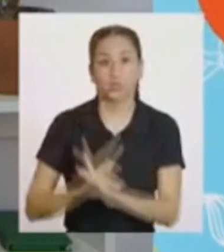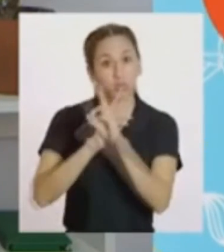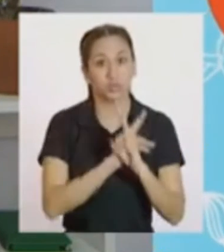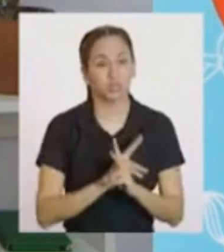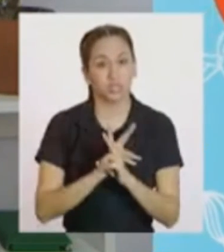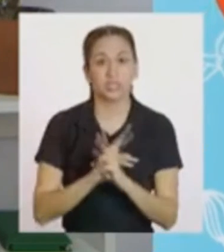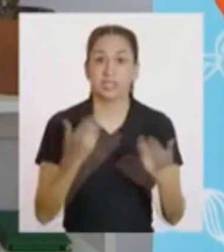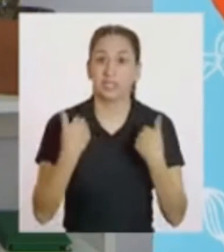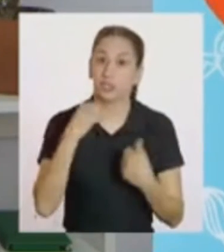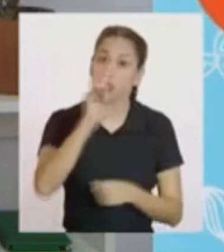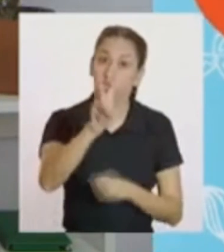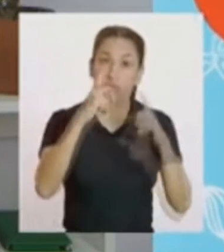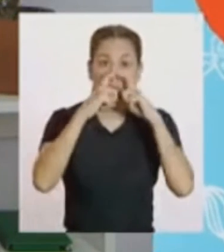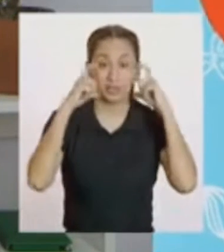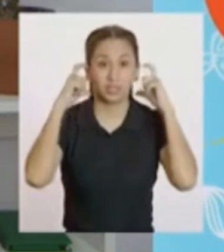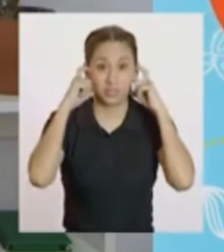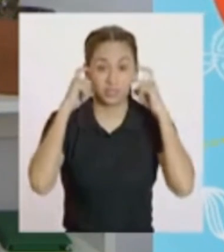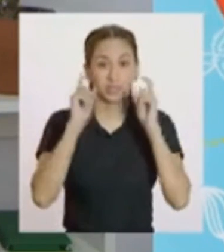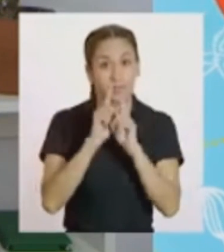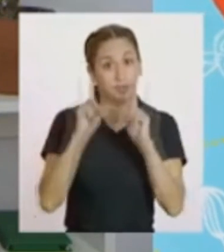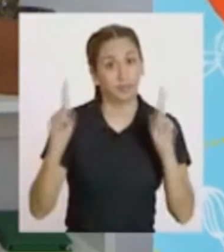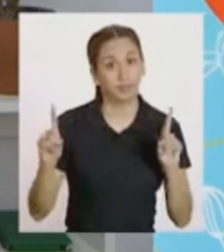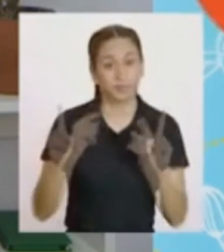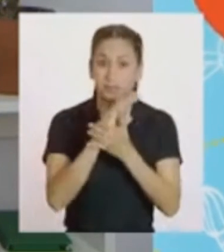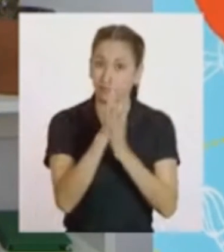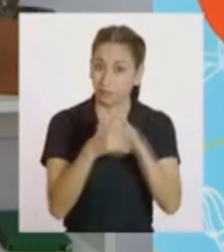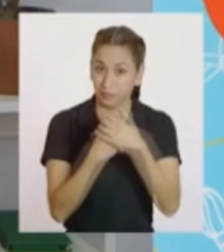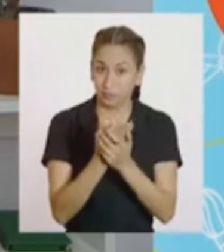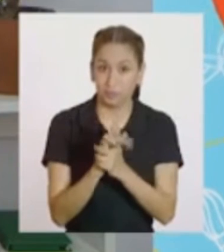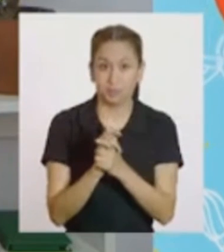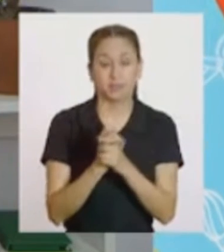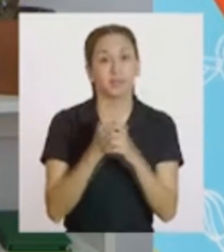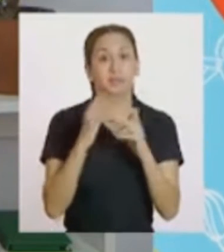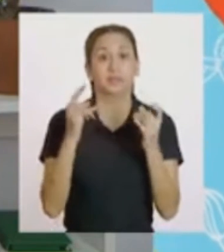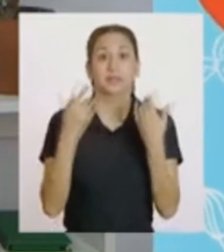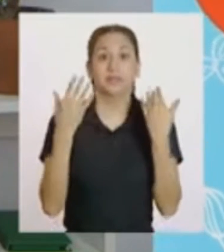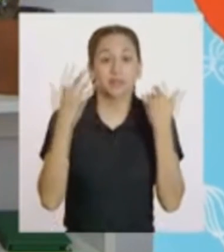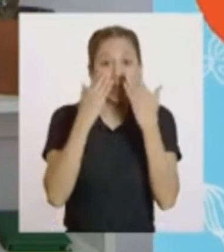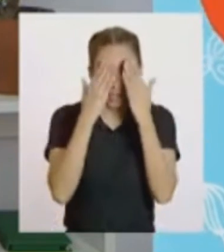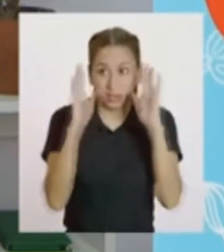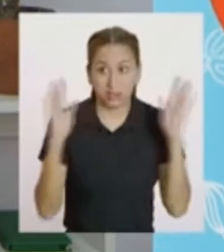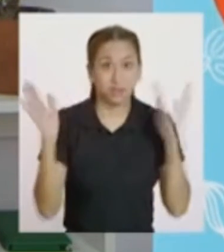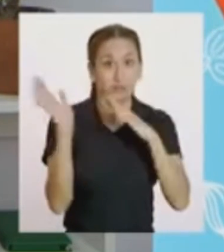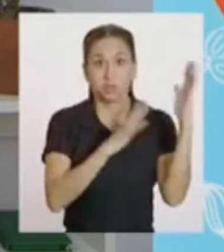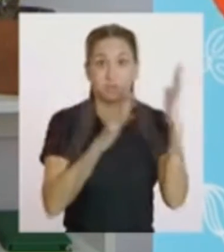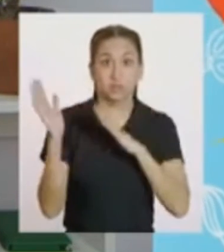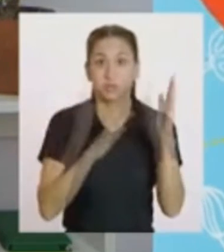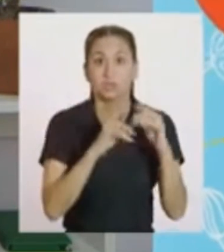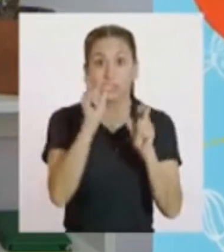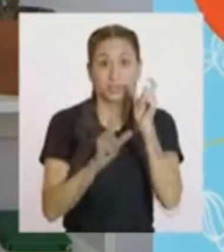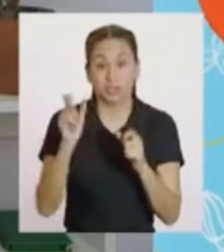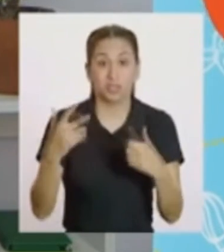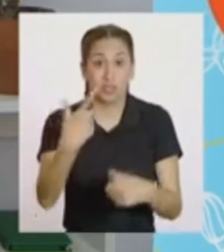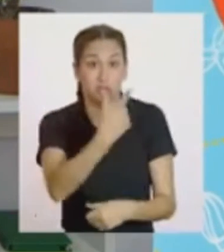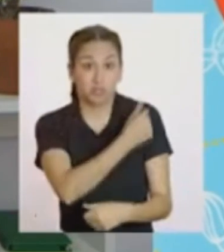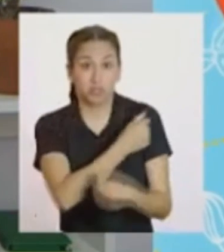cuidarse, tener doble mascarilla, distanciamiento social, lavado de manos, estar en espacios abiertos y las personas que le correspondan la